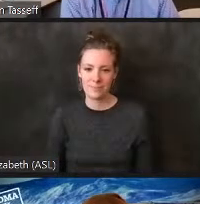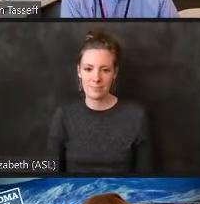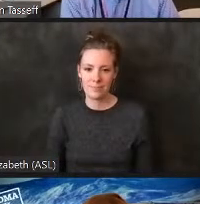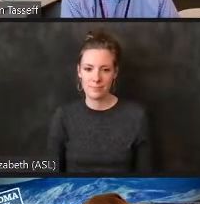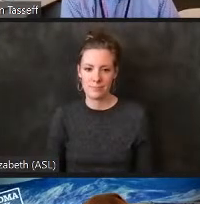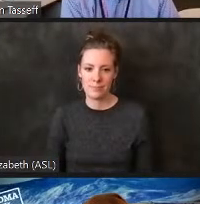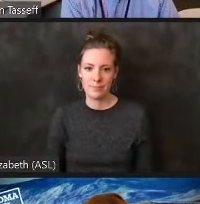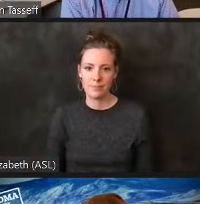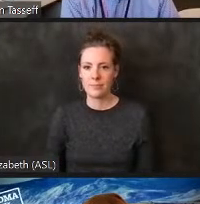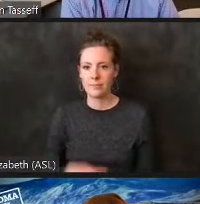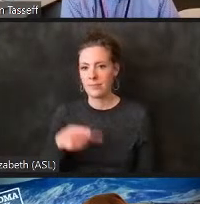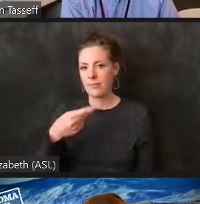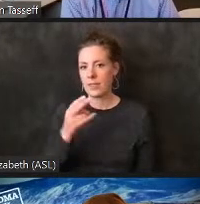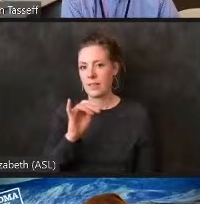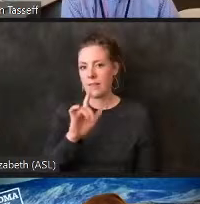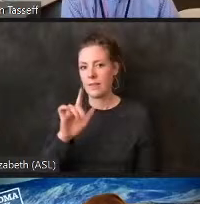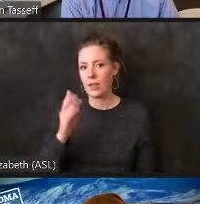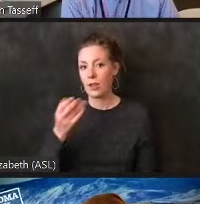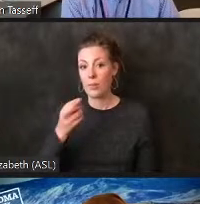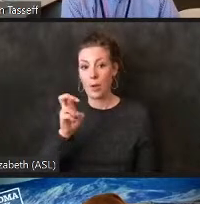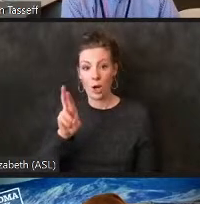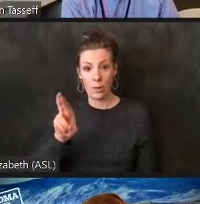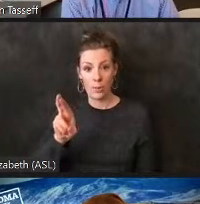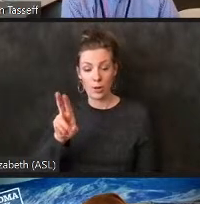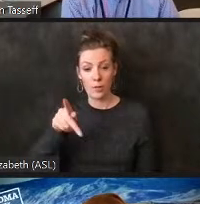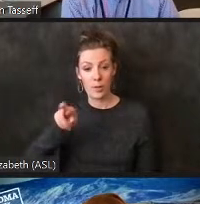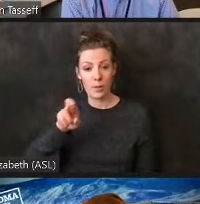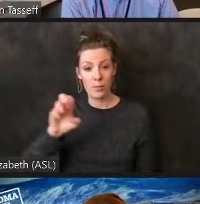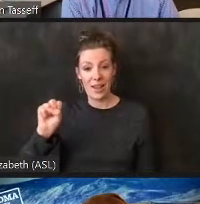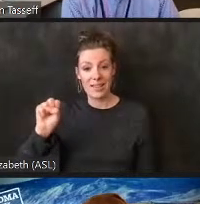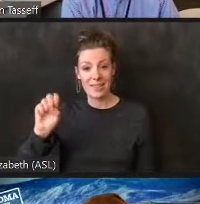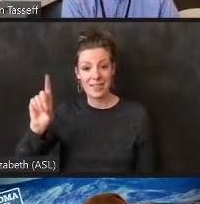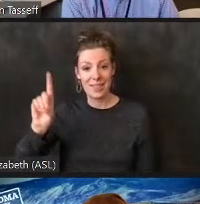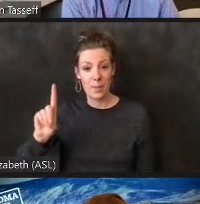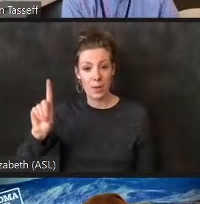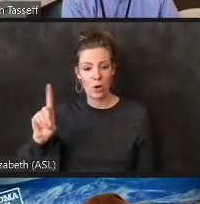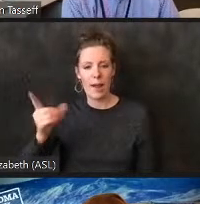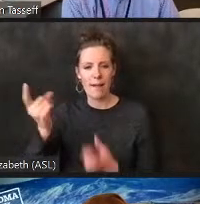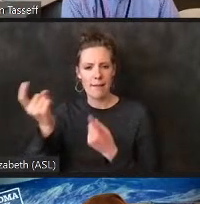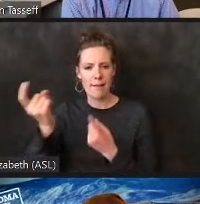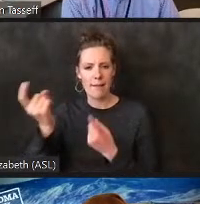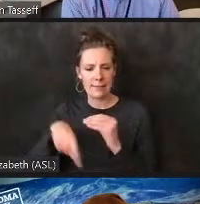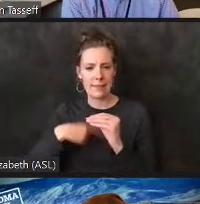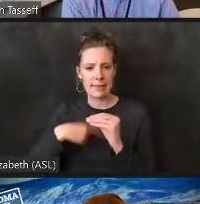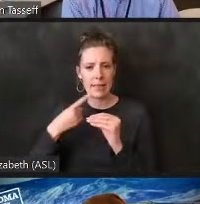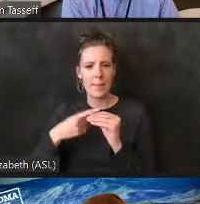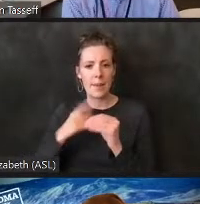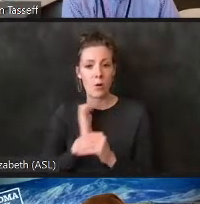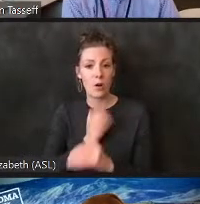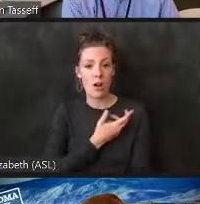Phil Barber from the Press Democrat also had some questions. He asks about our